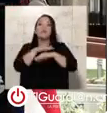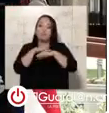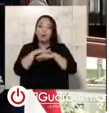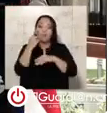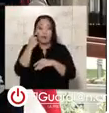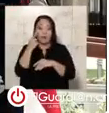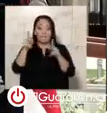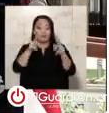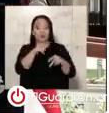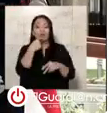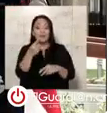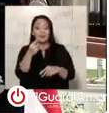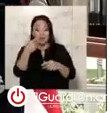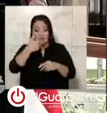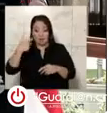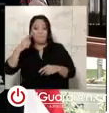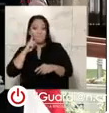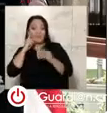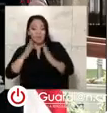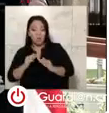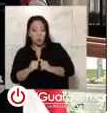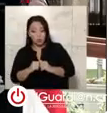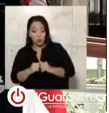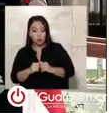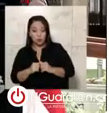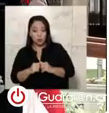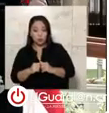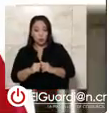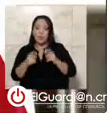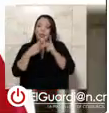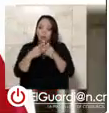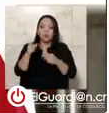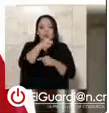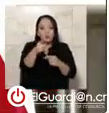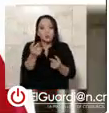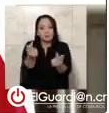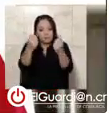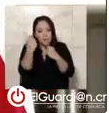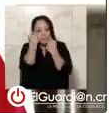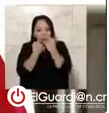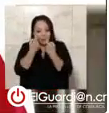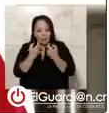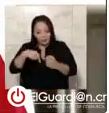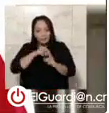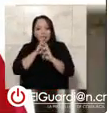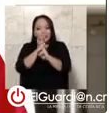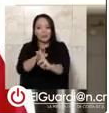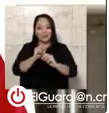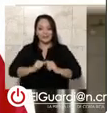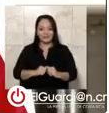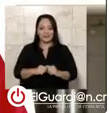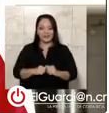mentirosos y estén mintiendo como ha sido hasta ahora, esperen que les demos respuesta. Porque si